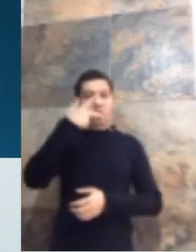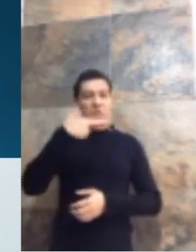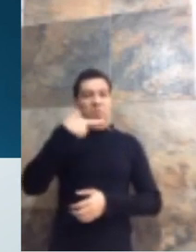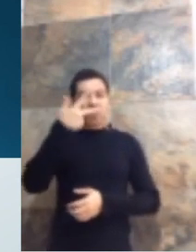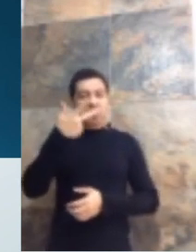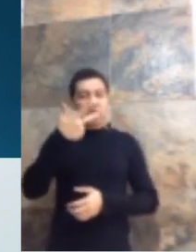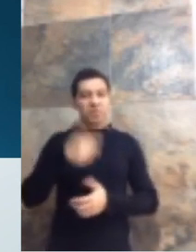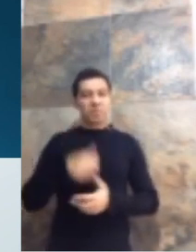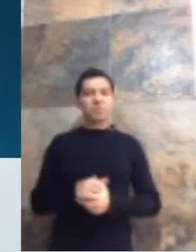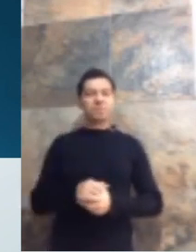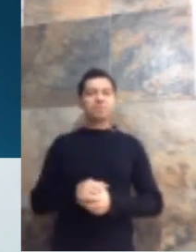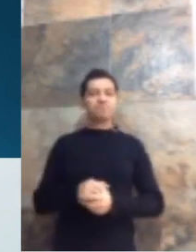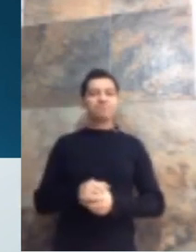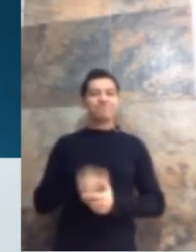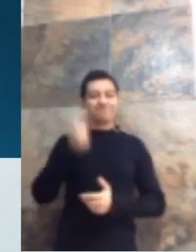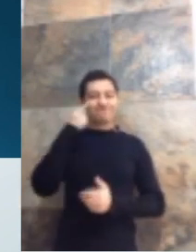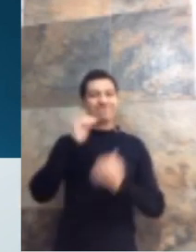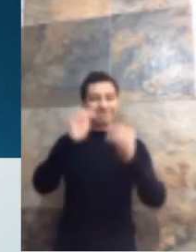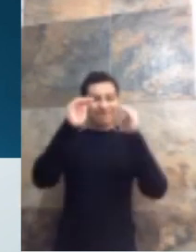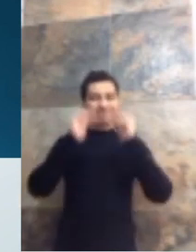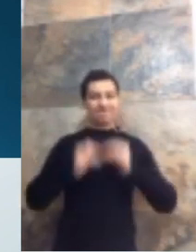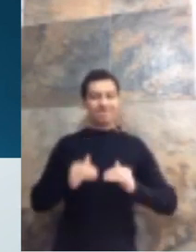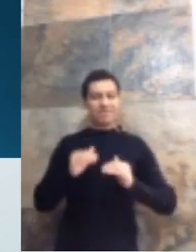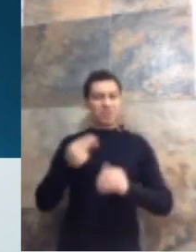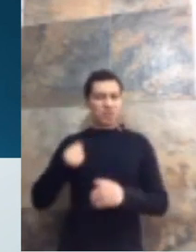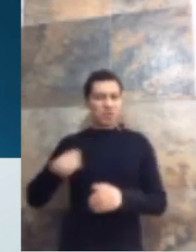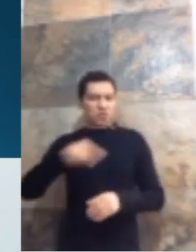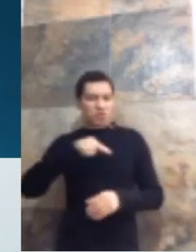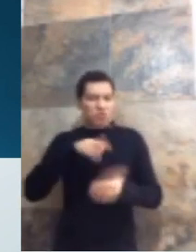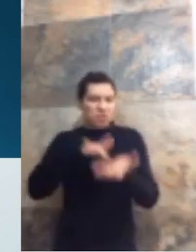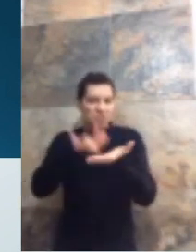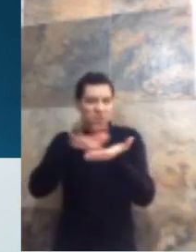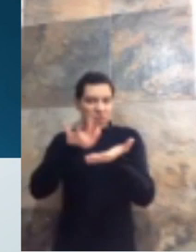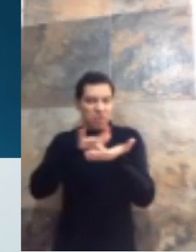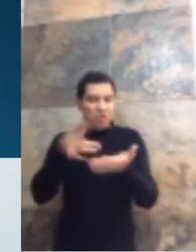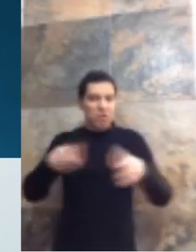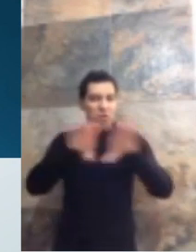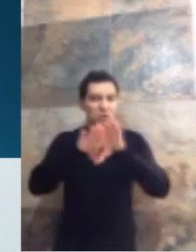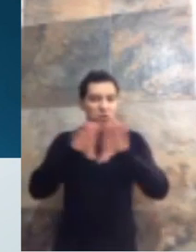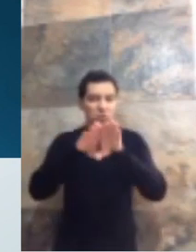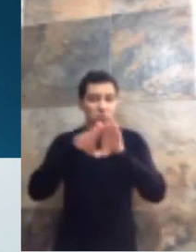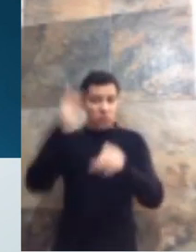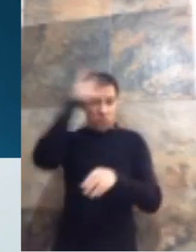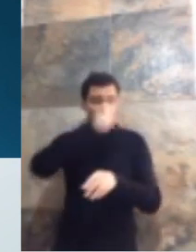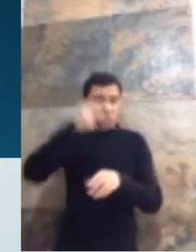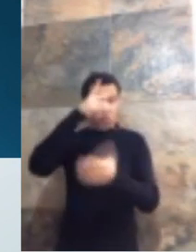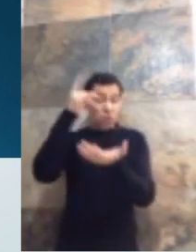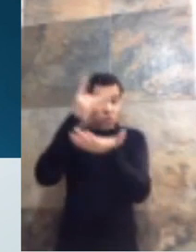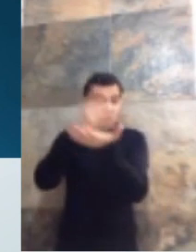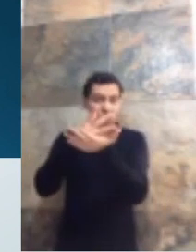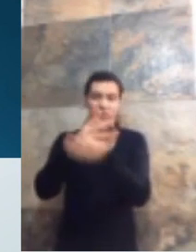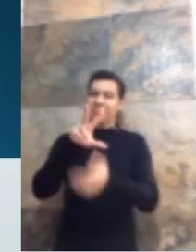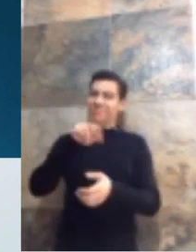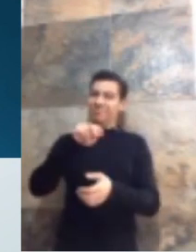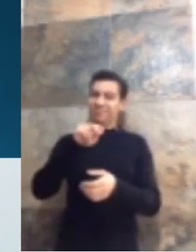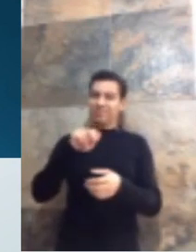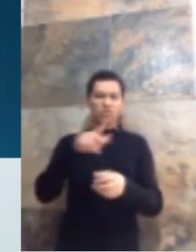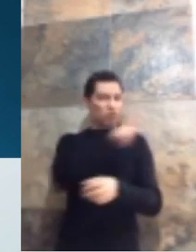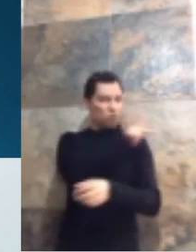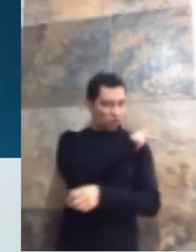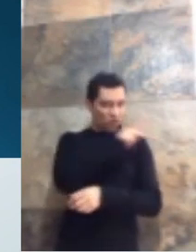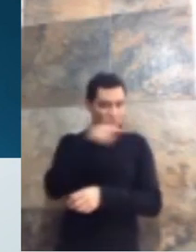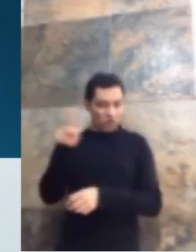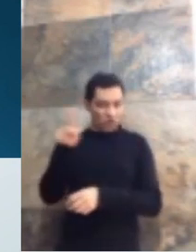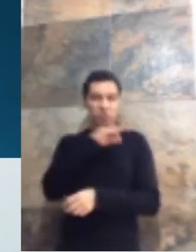a la 18. ¿Cómo podemos apoyar? Y aquí no solamente lo hacen psicólogos, aquí lo hace cualquier persona que